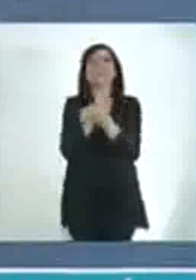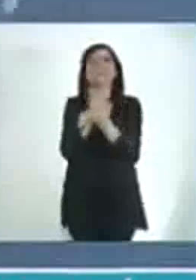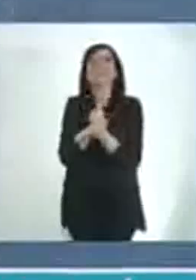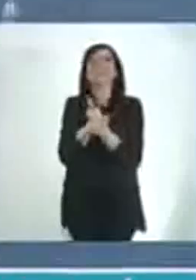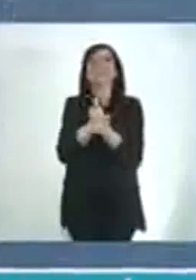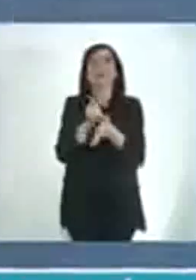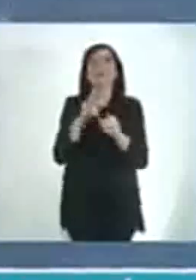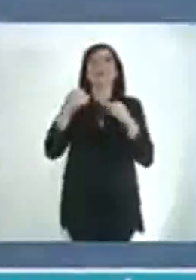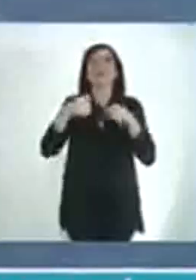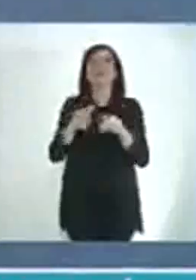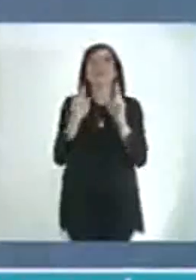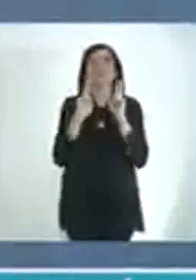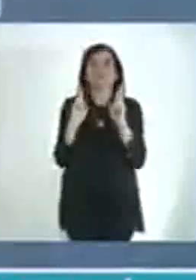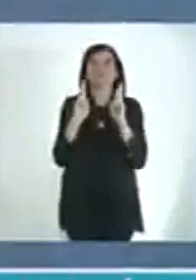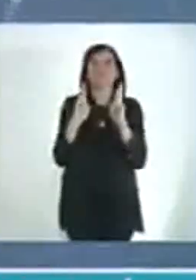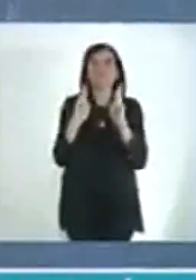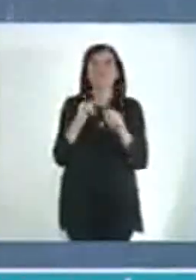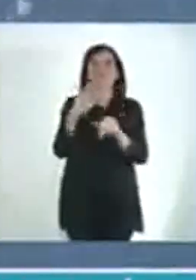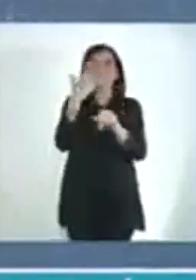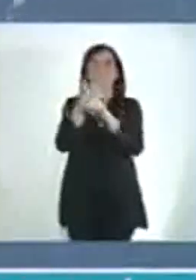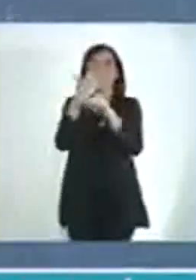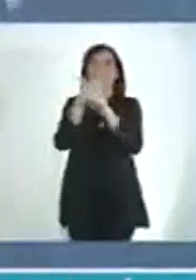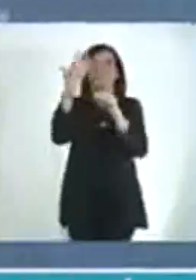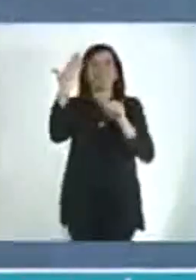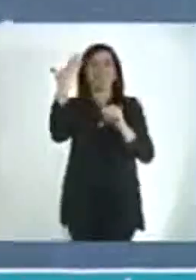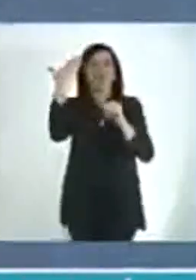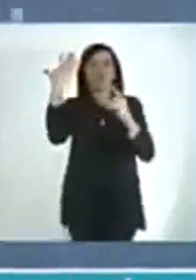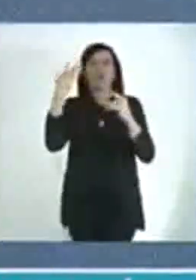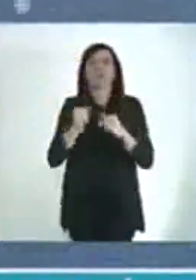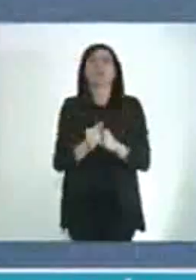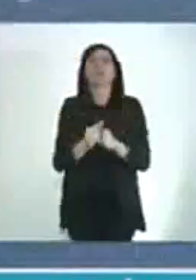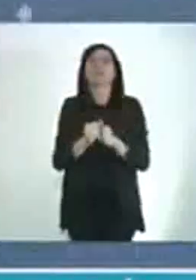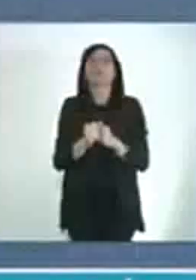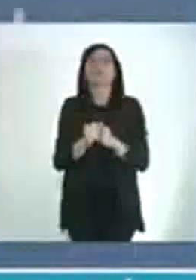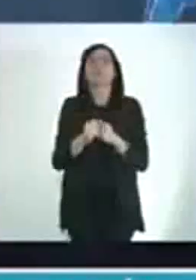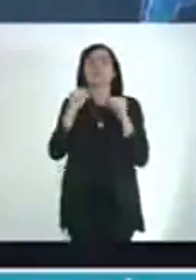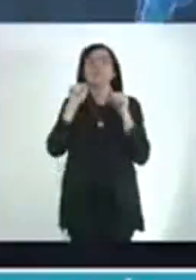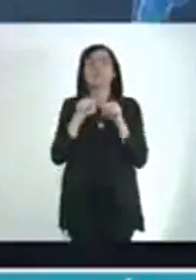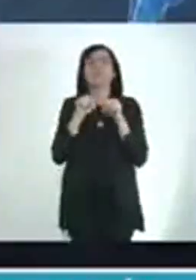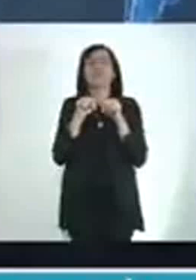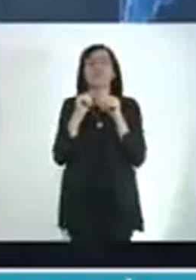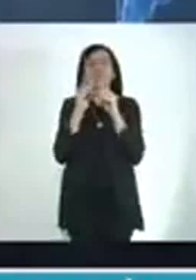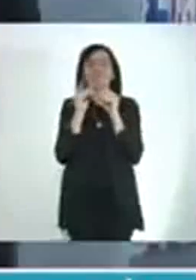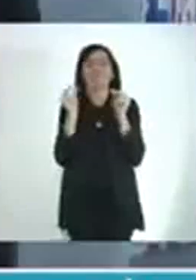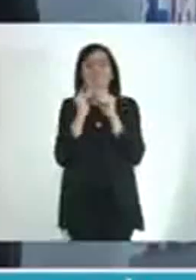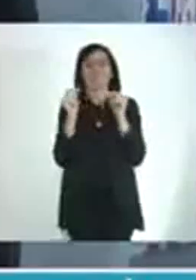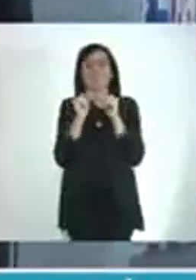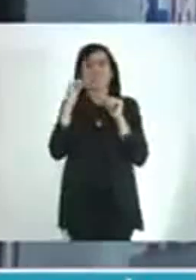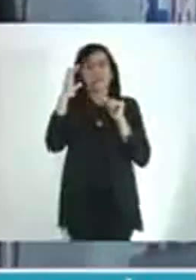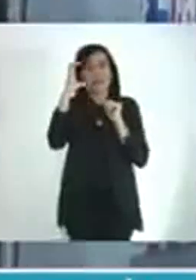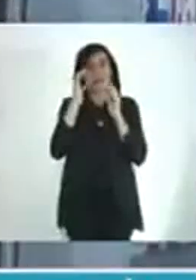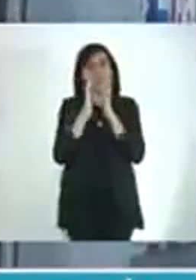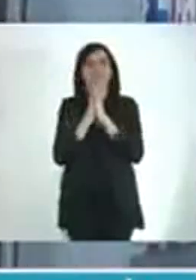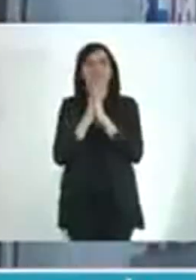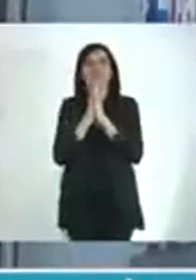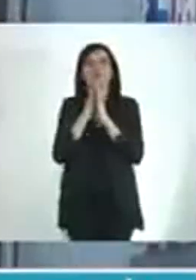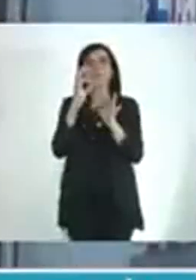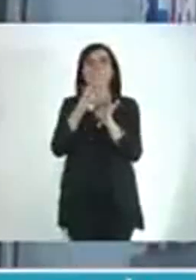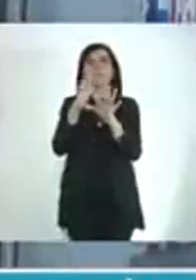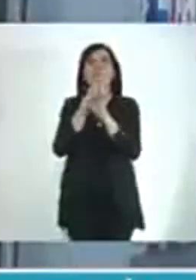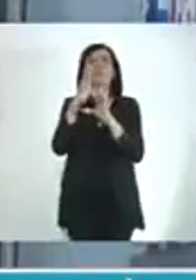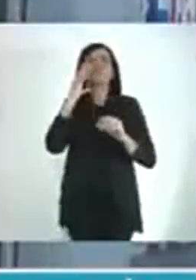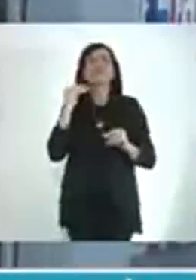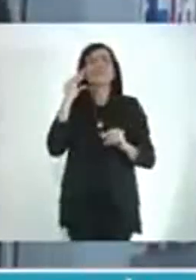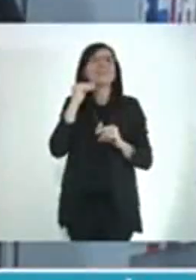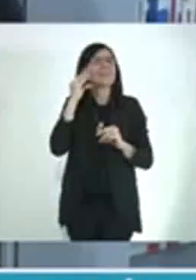quinto congreso internacional de educación. Y antes de despedirnos en este cuarto bloque, recordemos a todos aquellos docentes